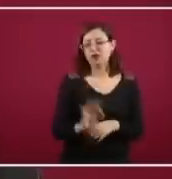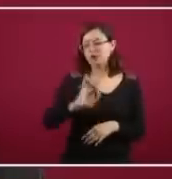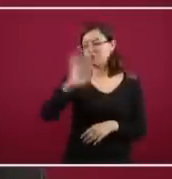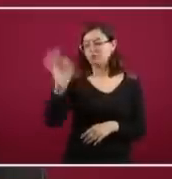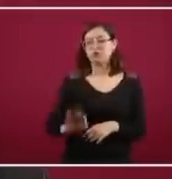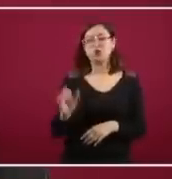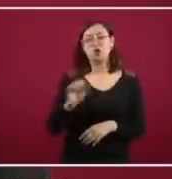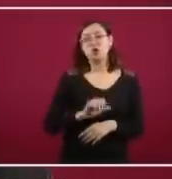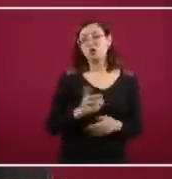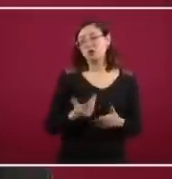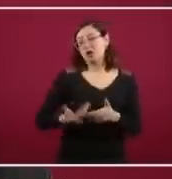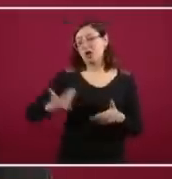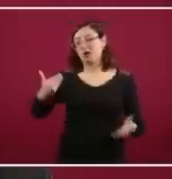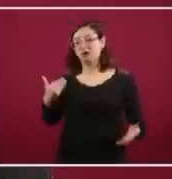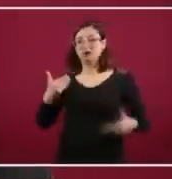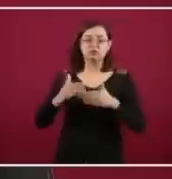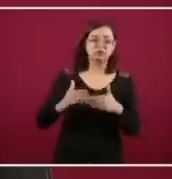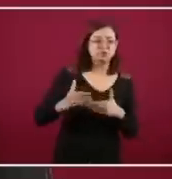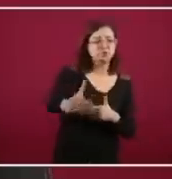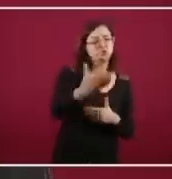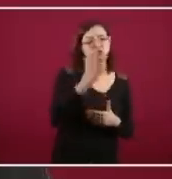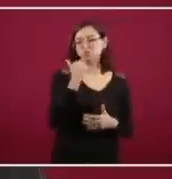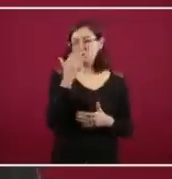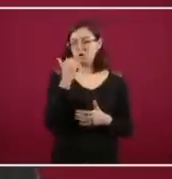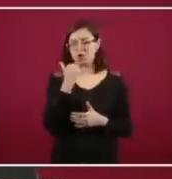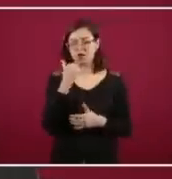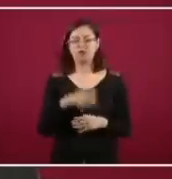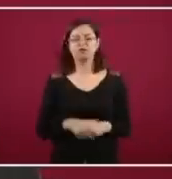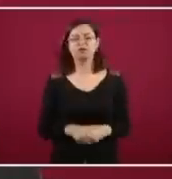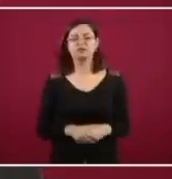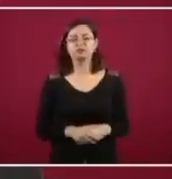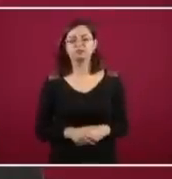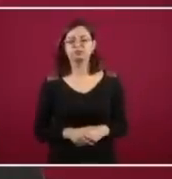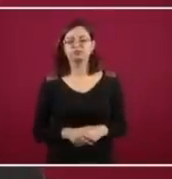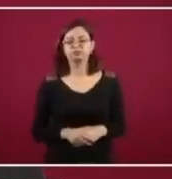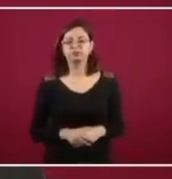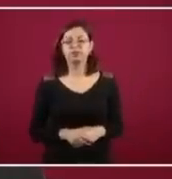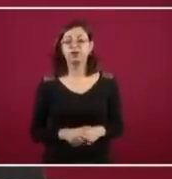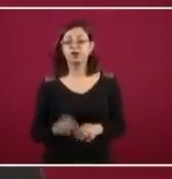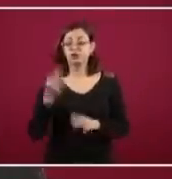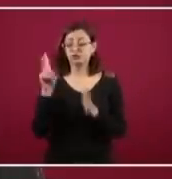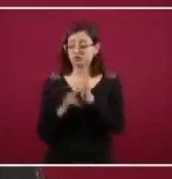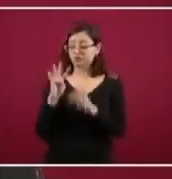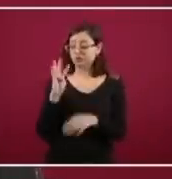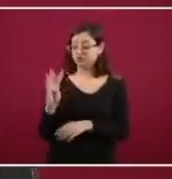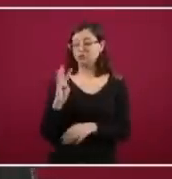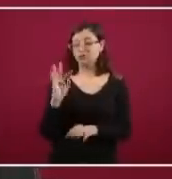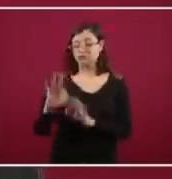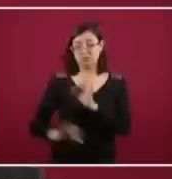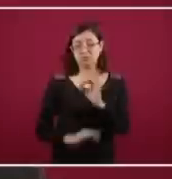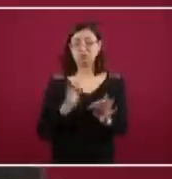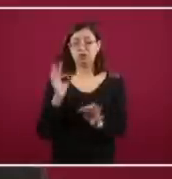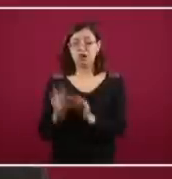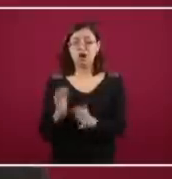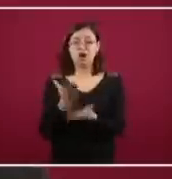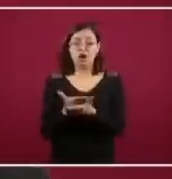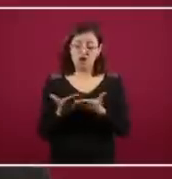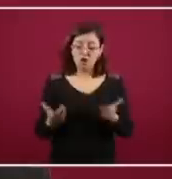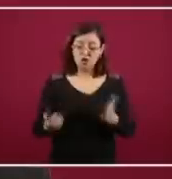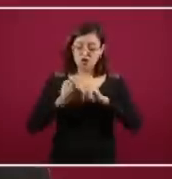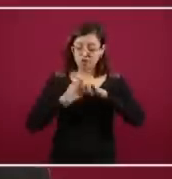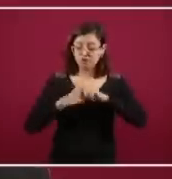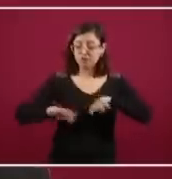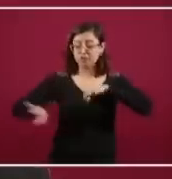encontrarían en otros meses del año. Ya concluida la edición 2019, ya empezamos a trabajar